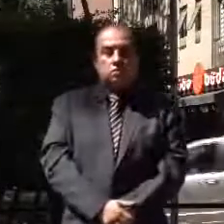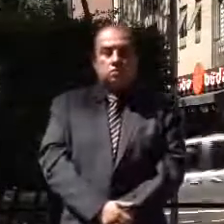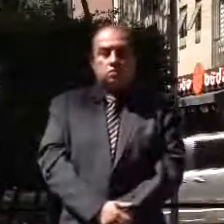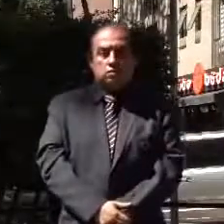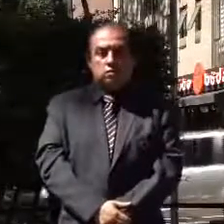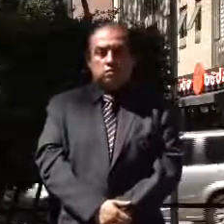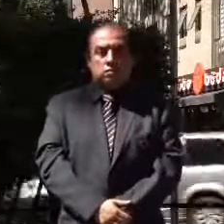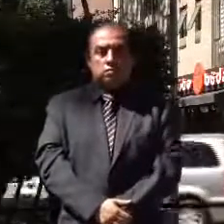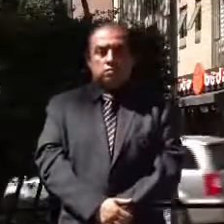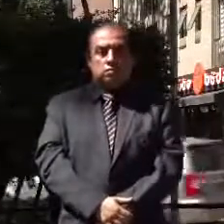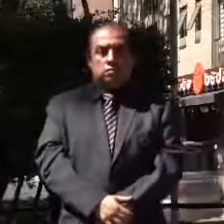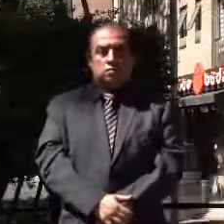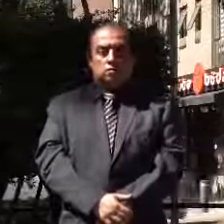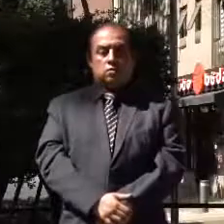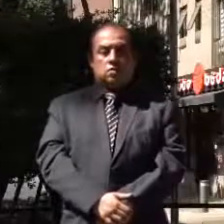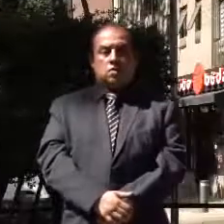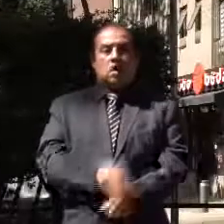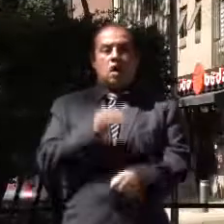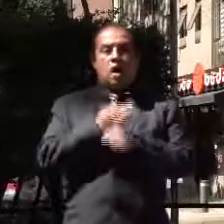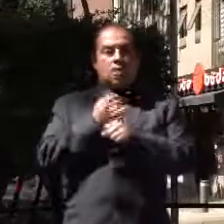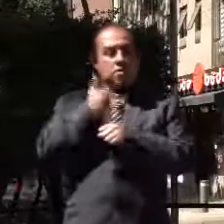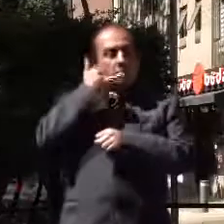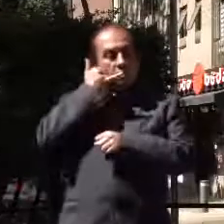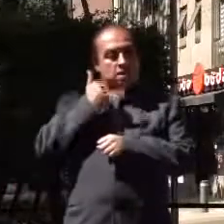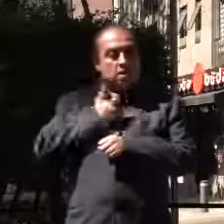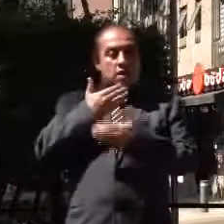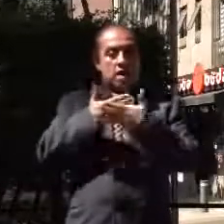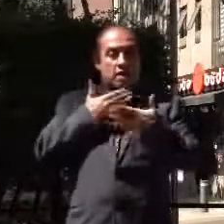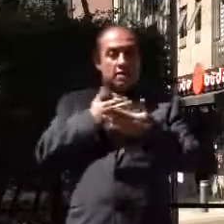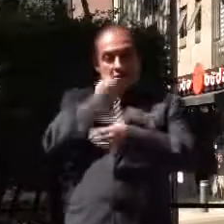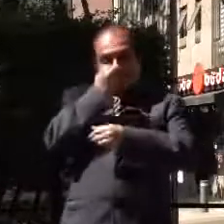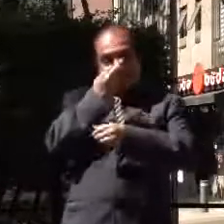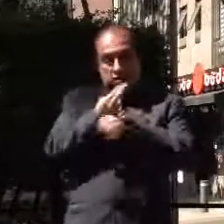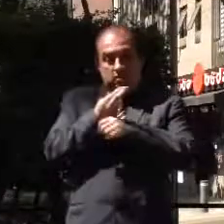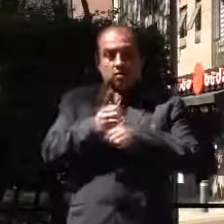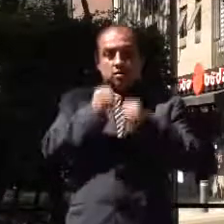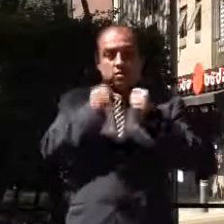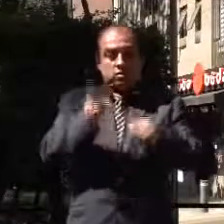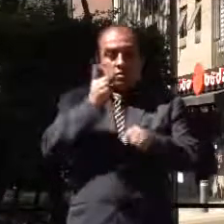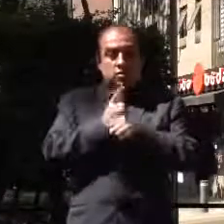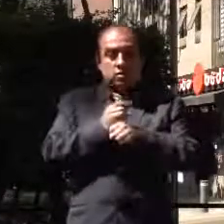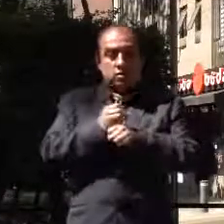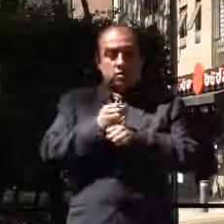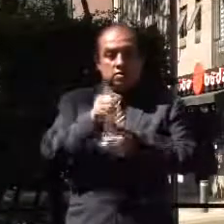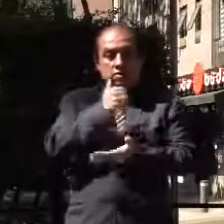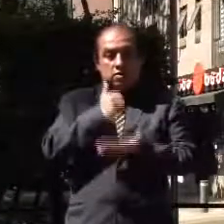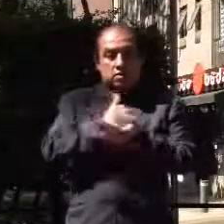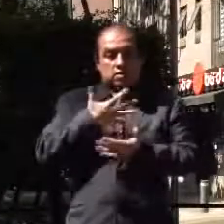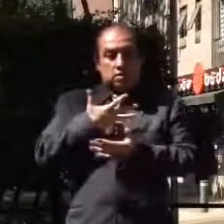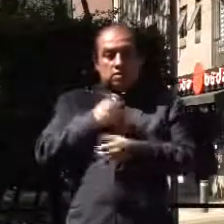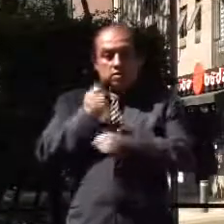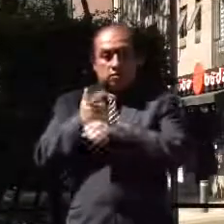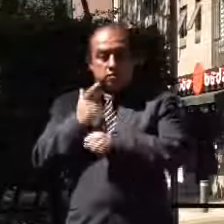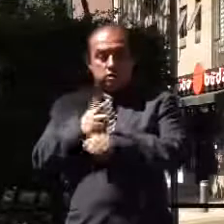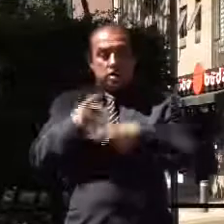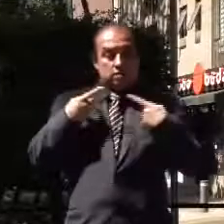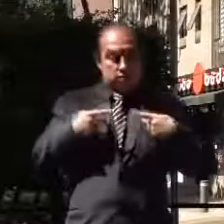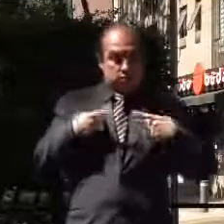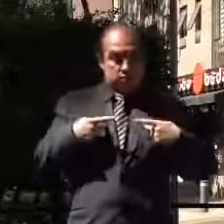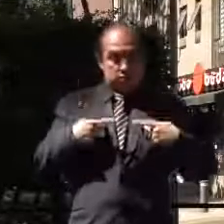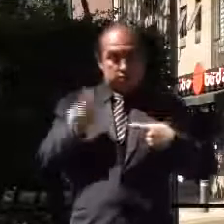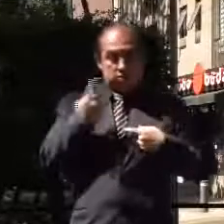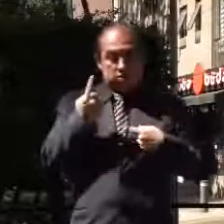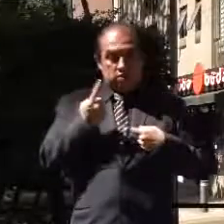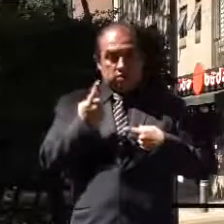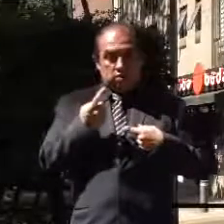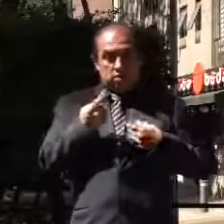Justamente acaba de llamarme antes de llegar el secretario de Seguridad Ciudadana. Tienen localizadas a personas que